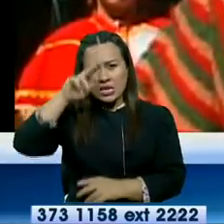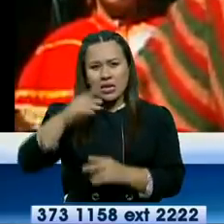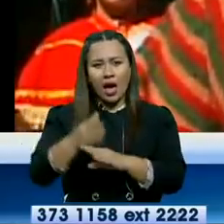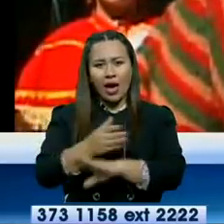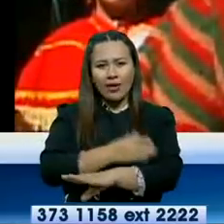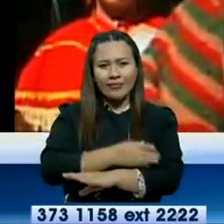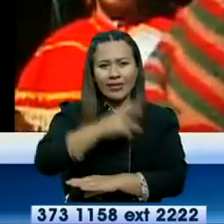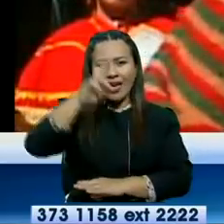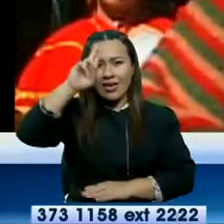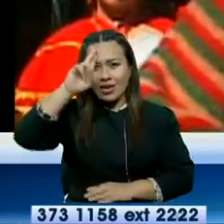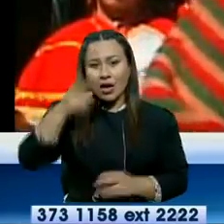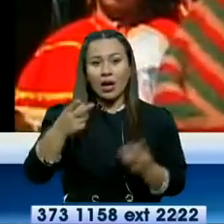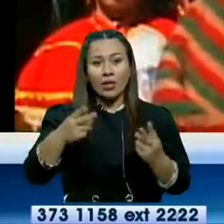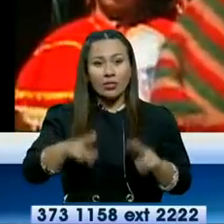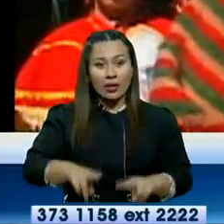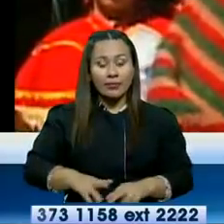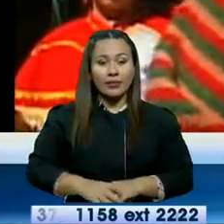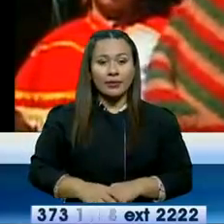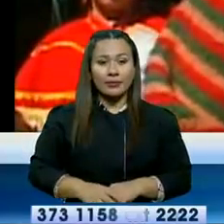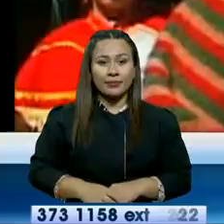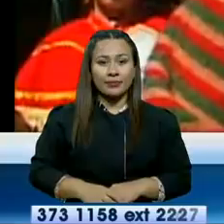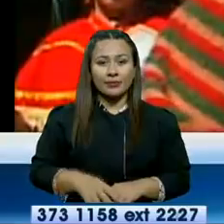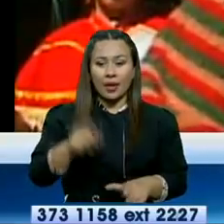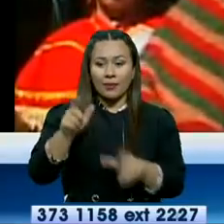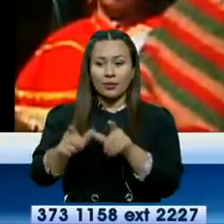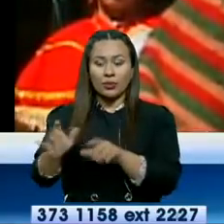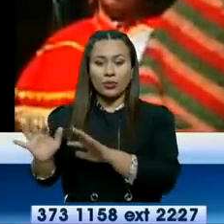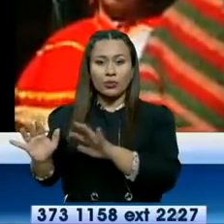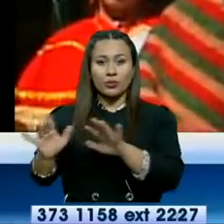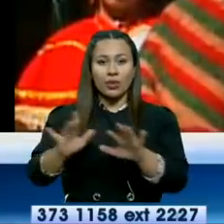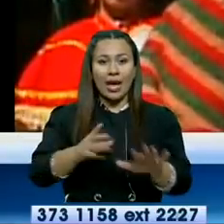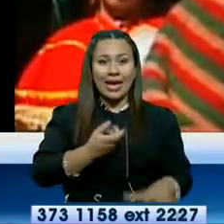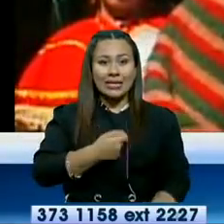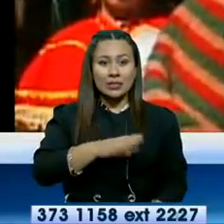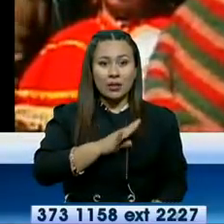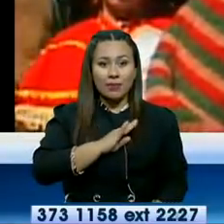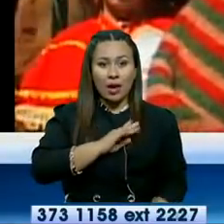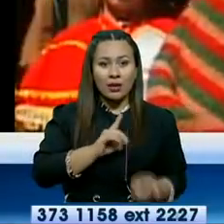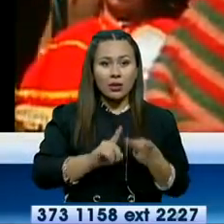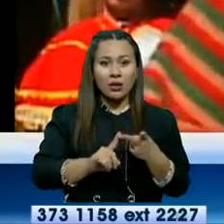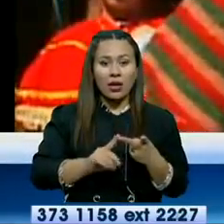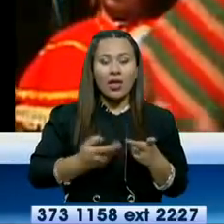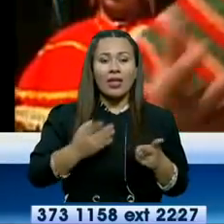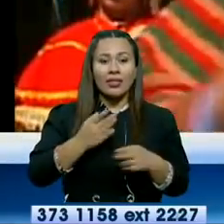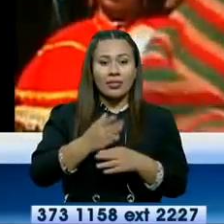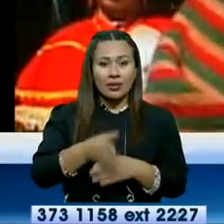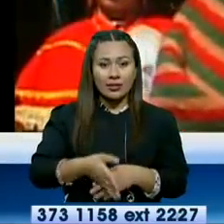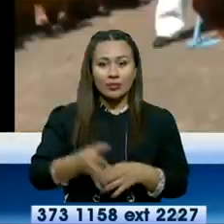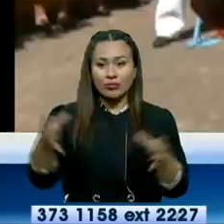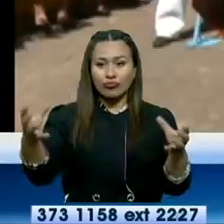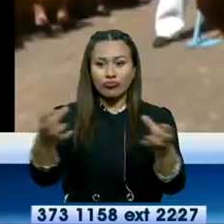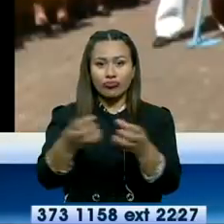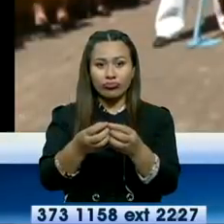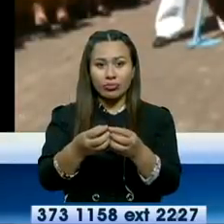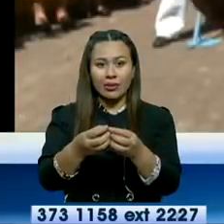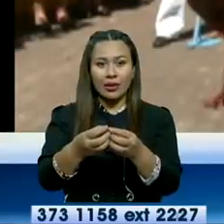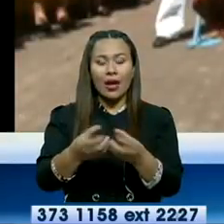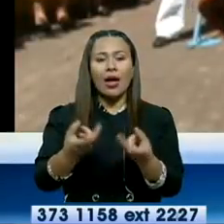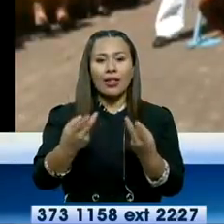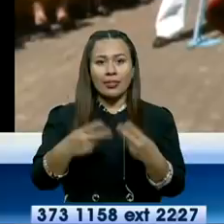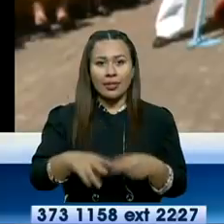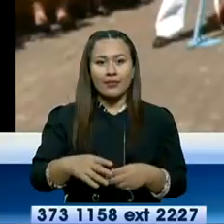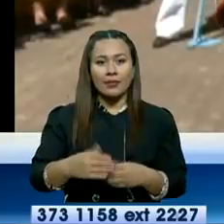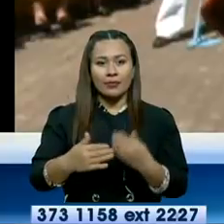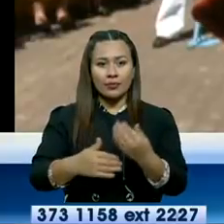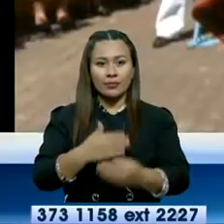también, obviamente, la presencia de los españoles, después que se fusionó, y parte de ello viene